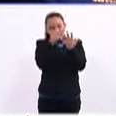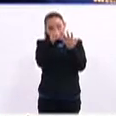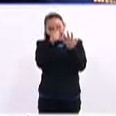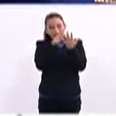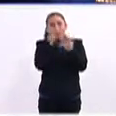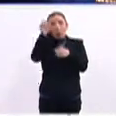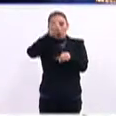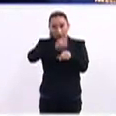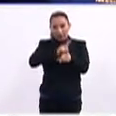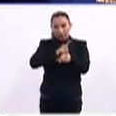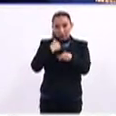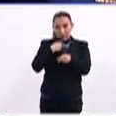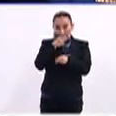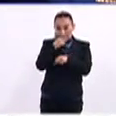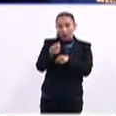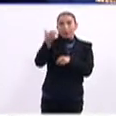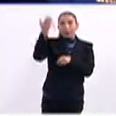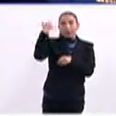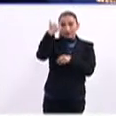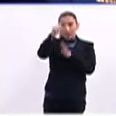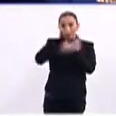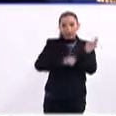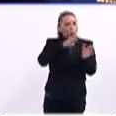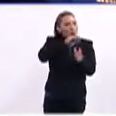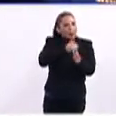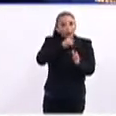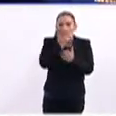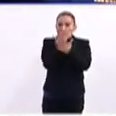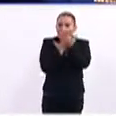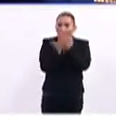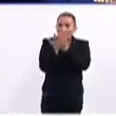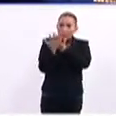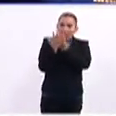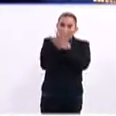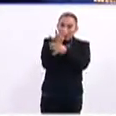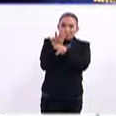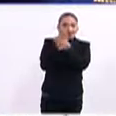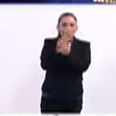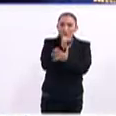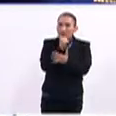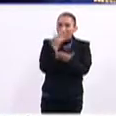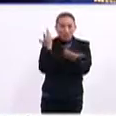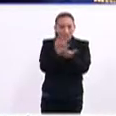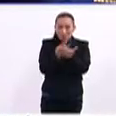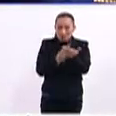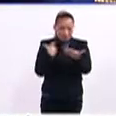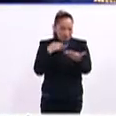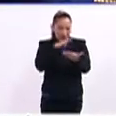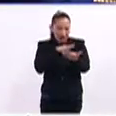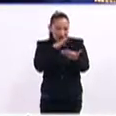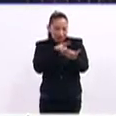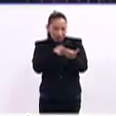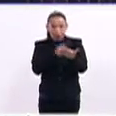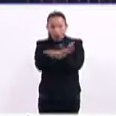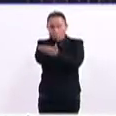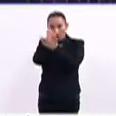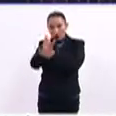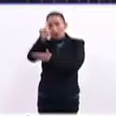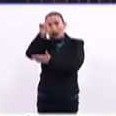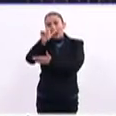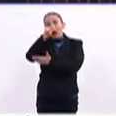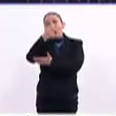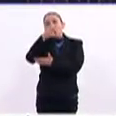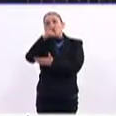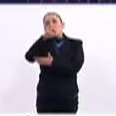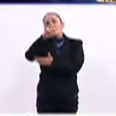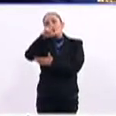Y un día, pero te hablo de que eso pasó 6 meses que no podía con esa mano. Y un día fui al Tianguis de la Lagunilla. Siempre